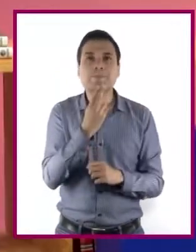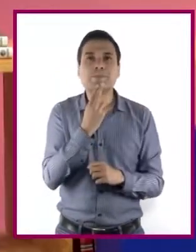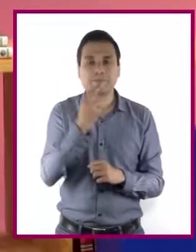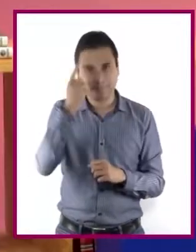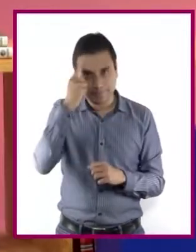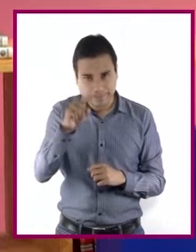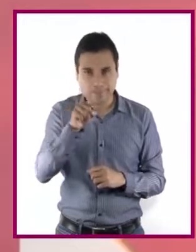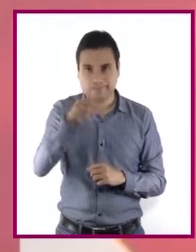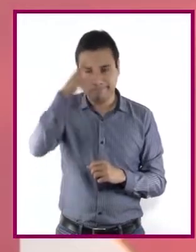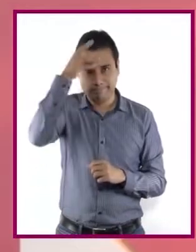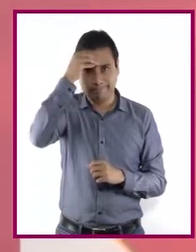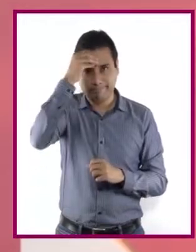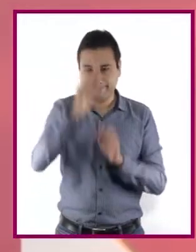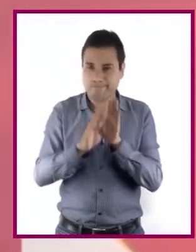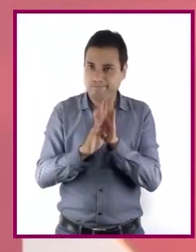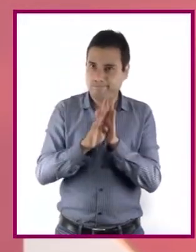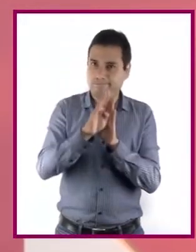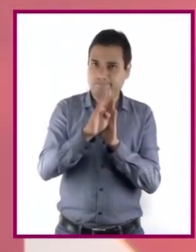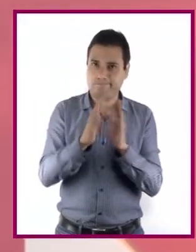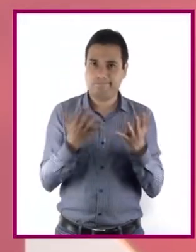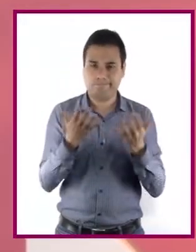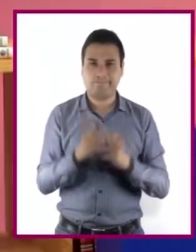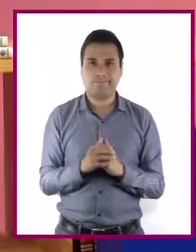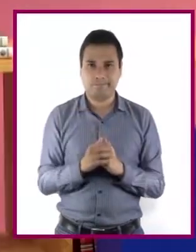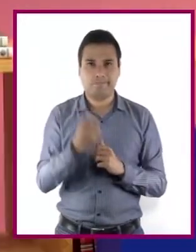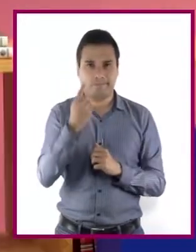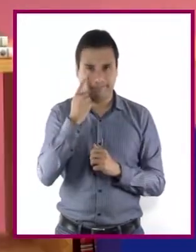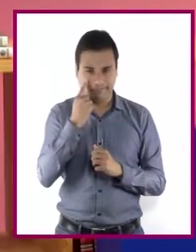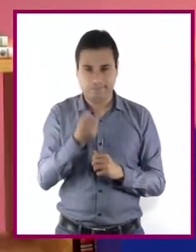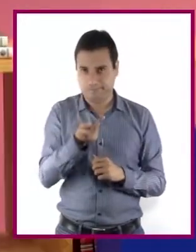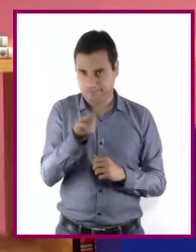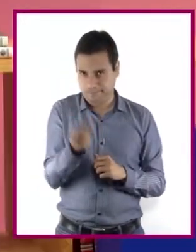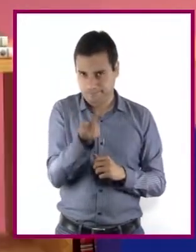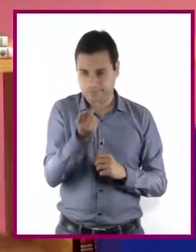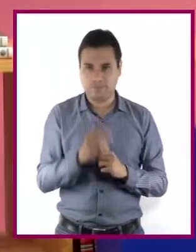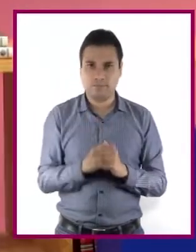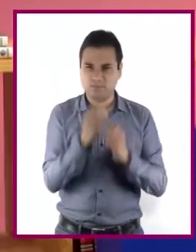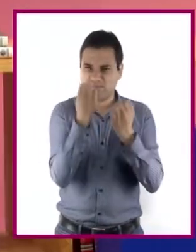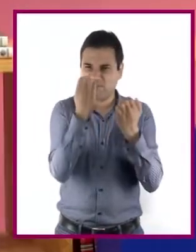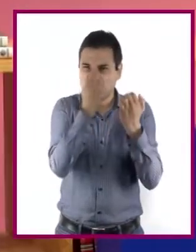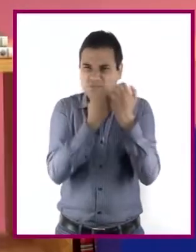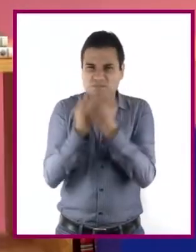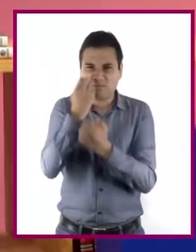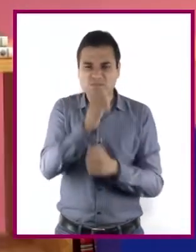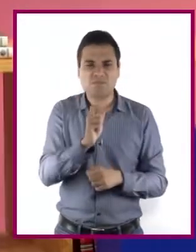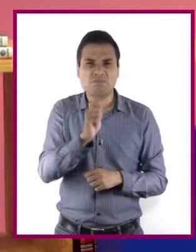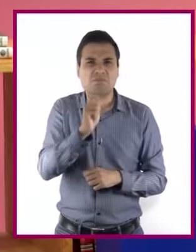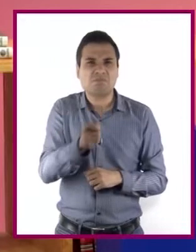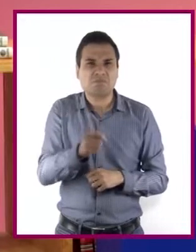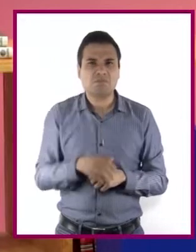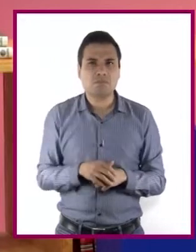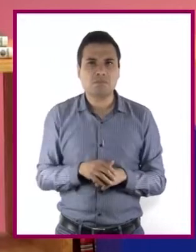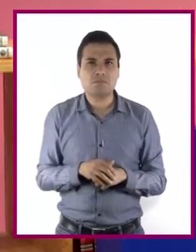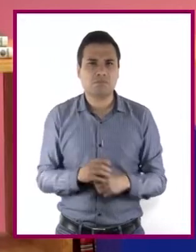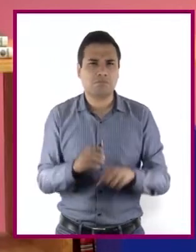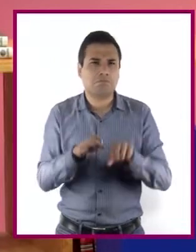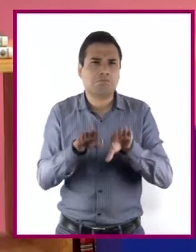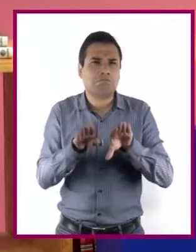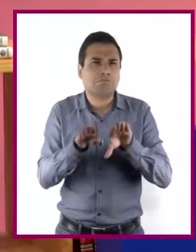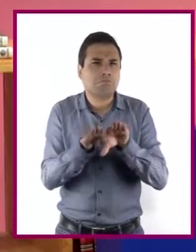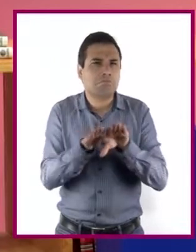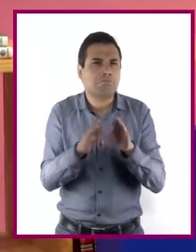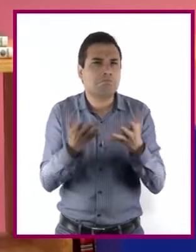desarrollo de los aprendizajes. Para ello, primero respondamos: ¿qué es evaluar? ¿Cómo evaluar este aprendizaje